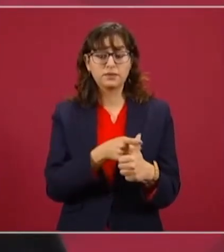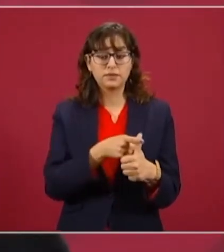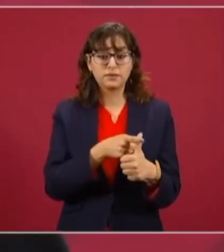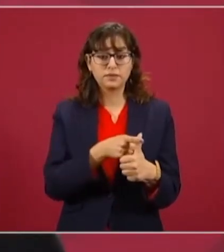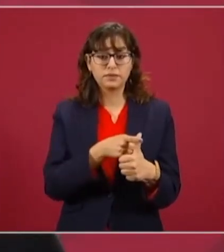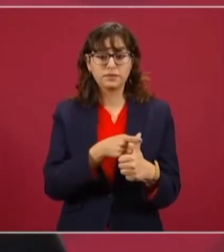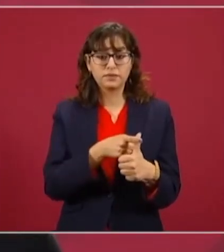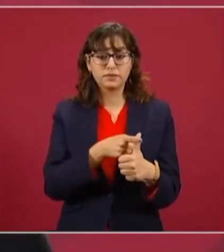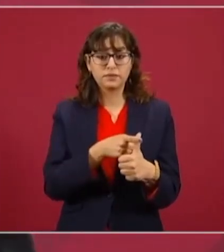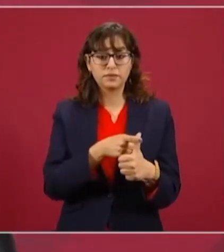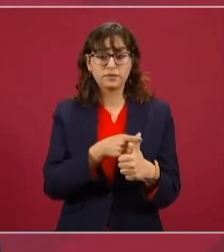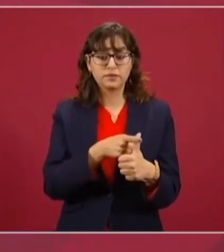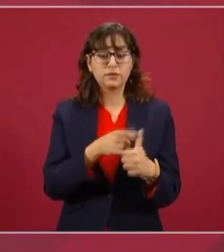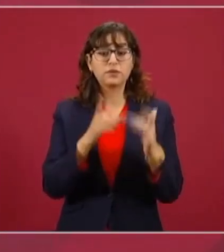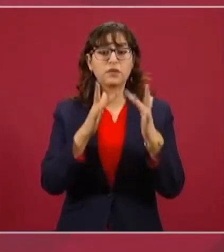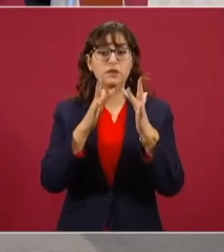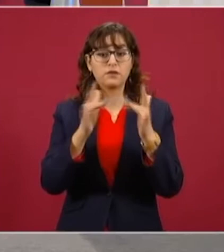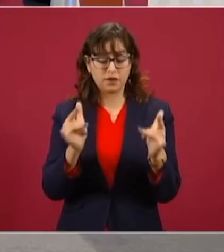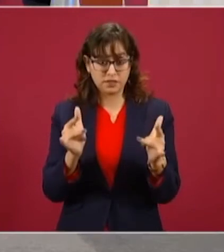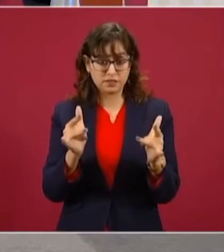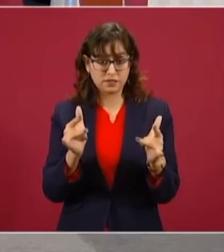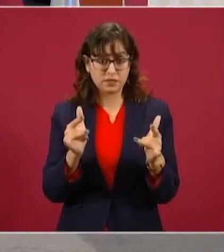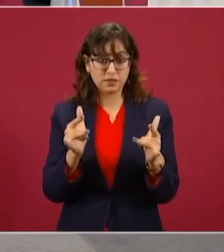Sanofi Pasteur, que es de Francia,